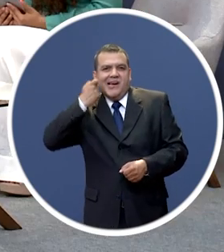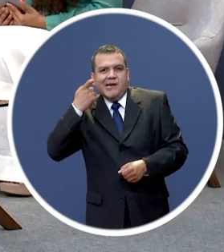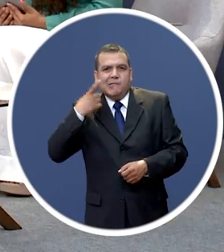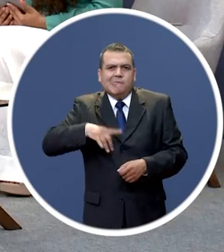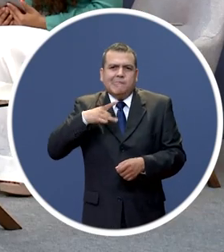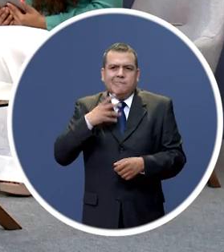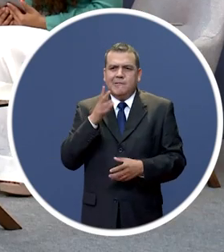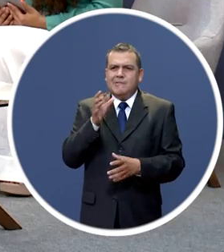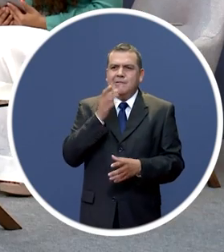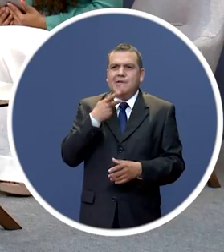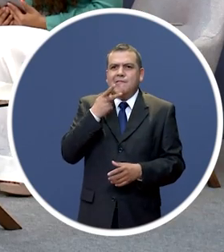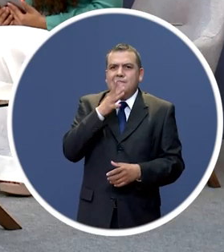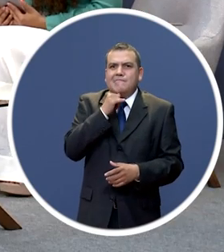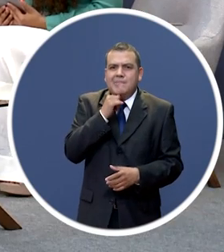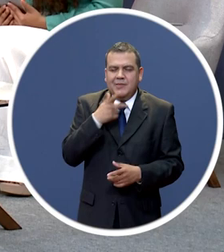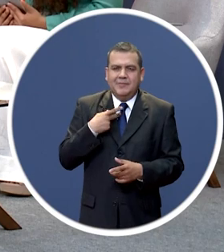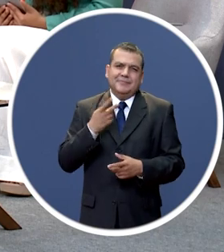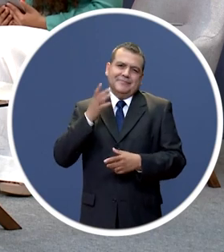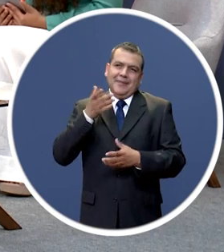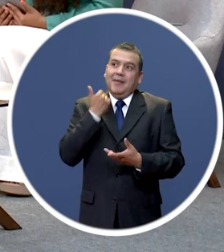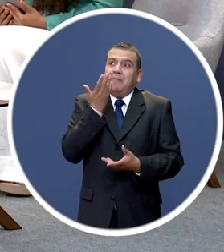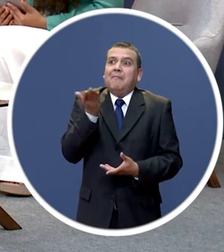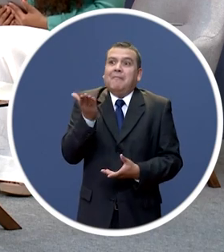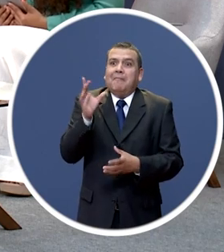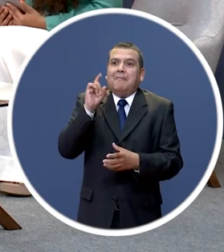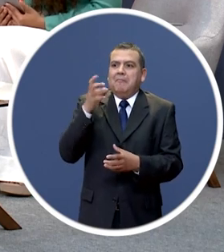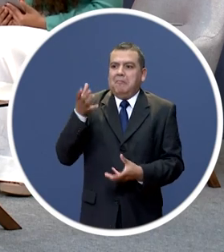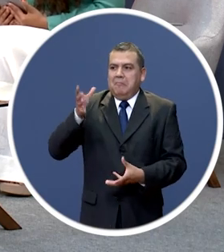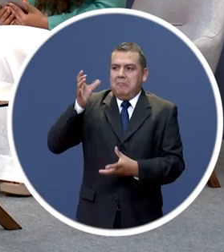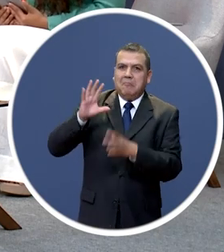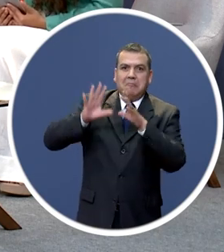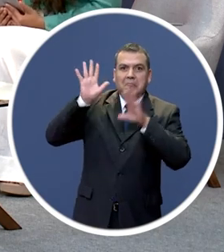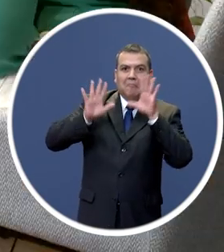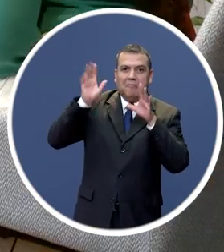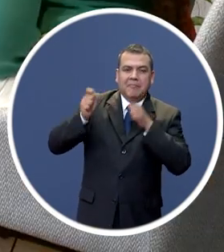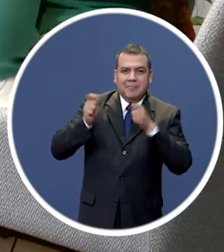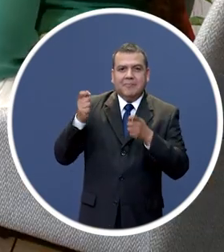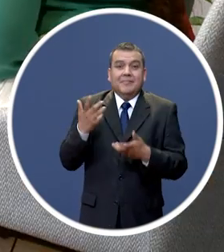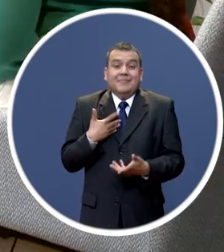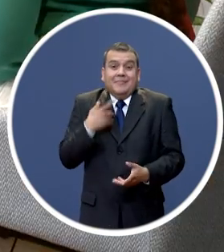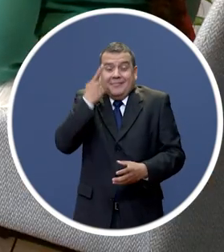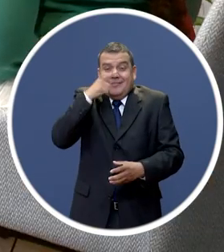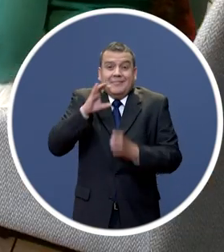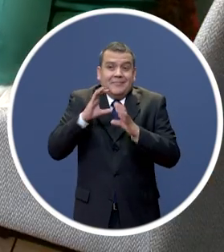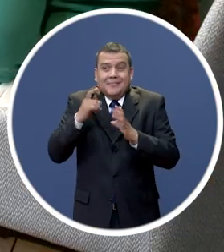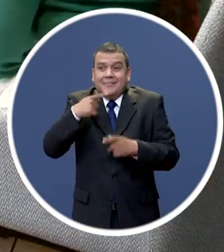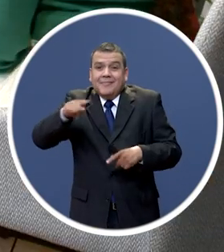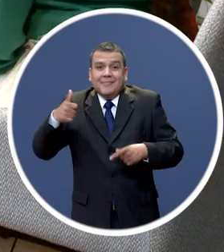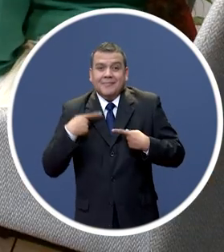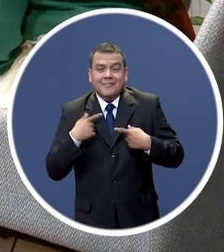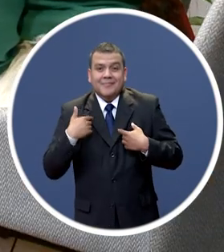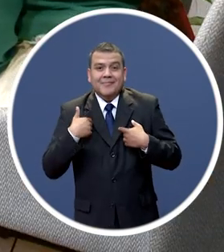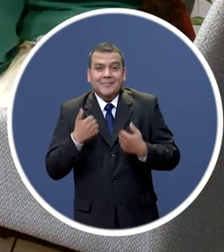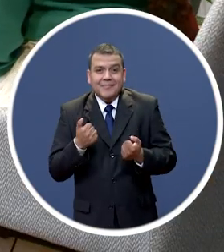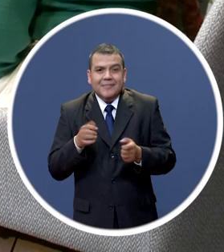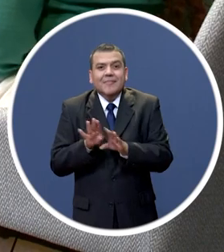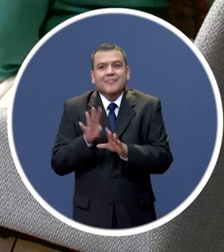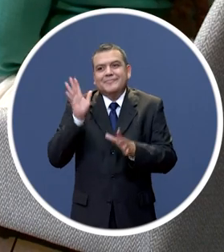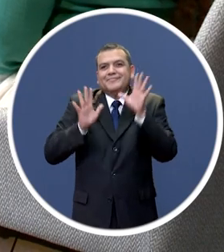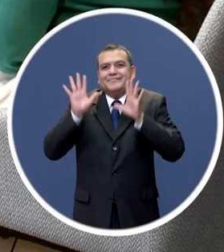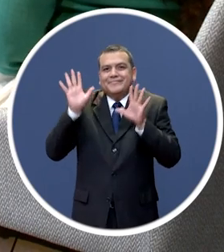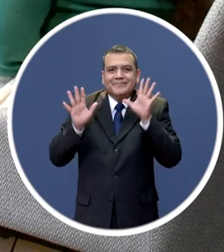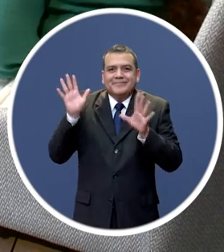¡ay, dame agua! No sé, cualquier cosa, ¿no? Y tratas de darte a entender haciendo señas y